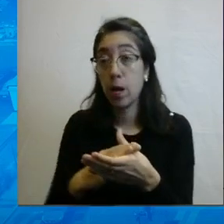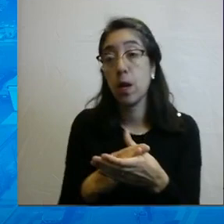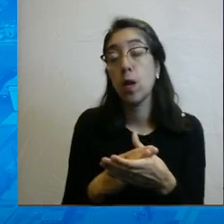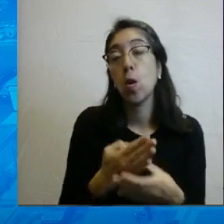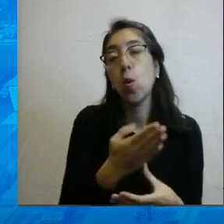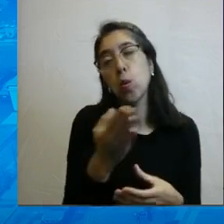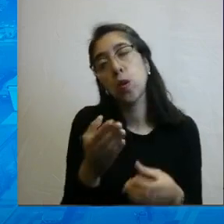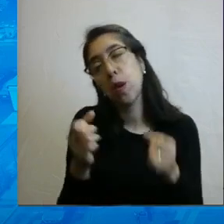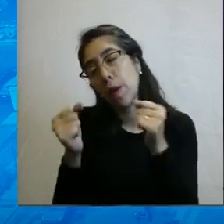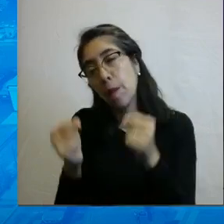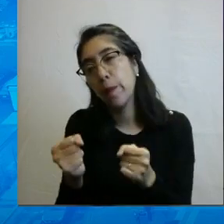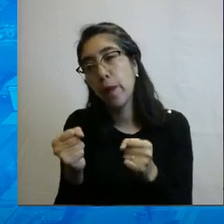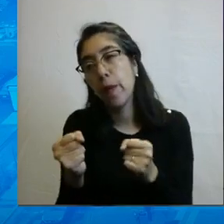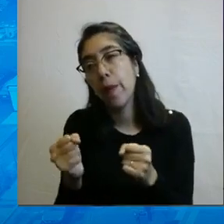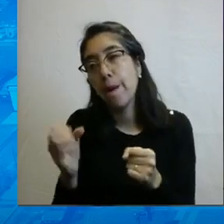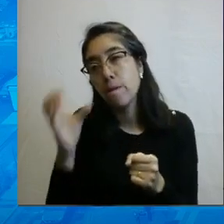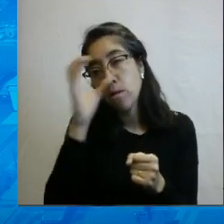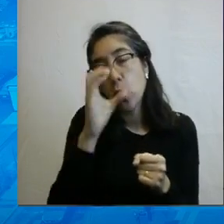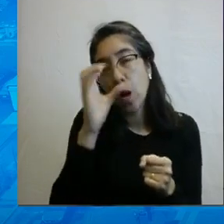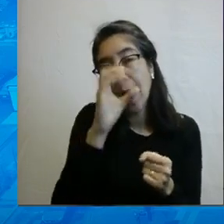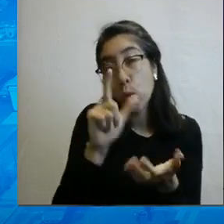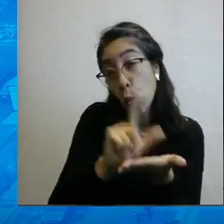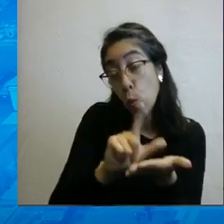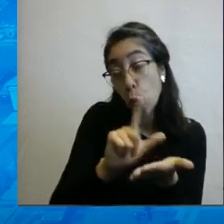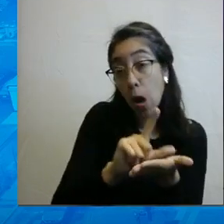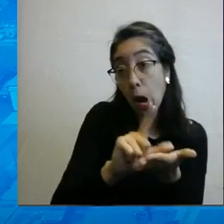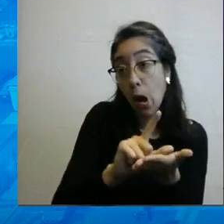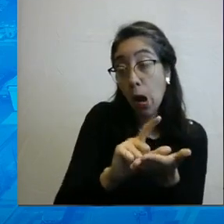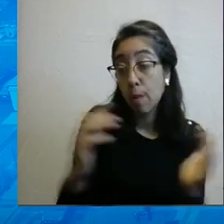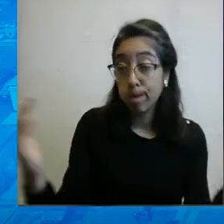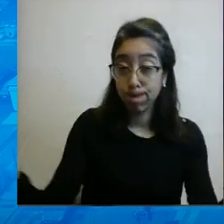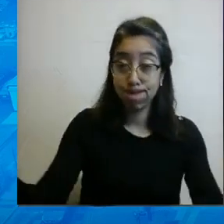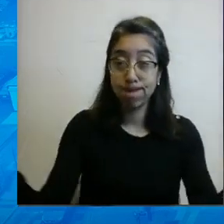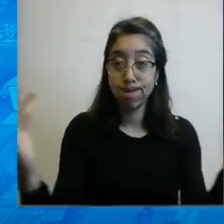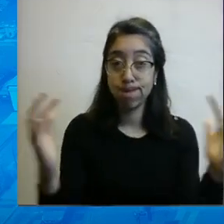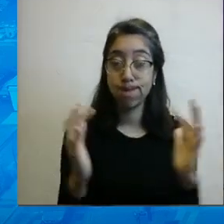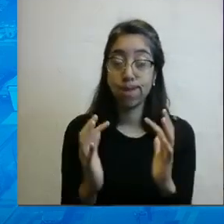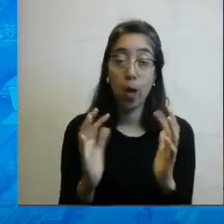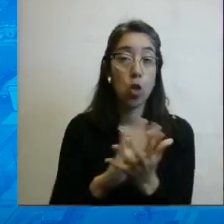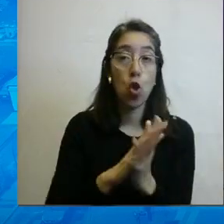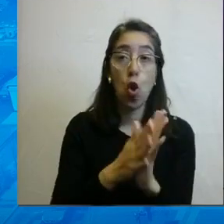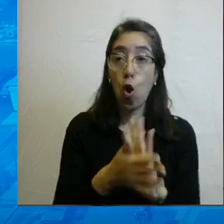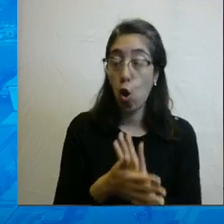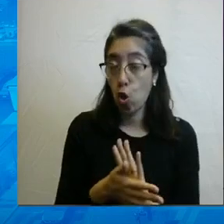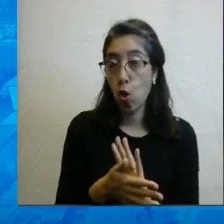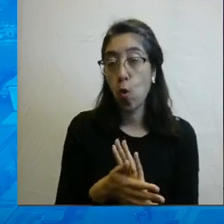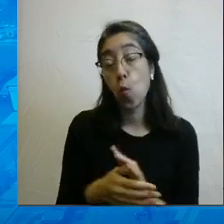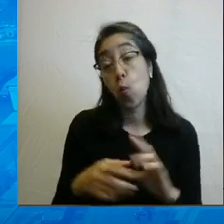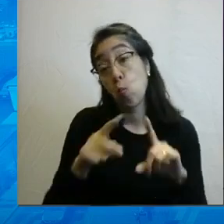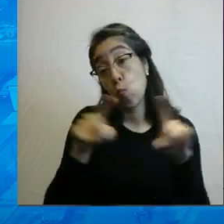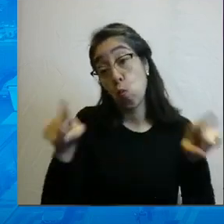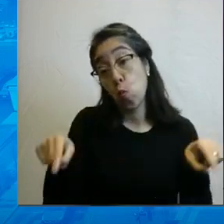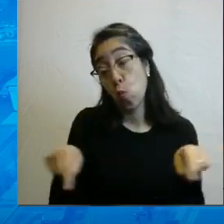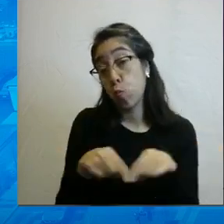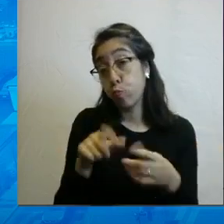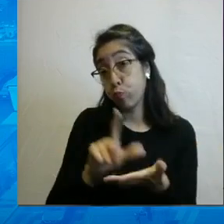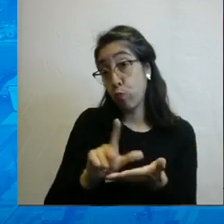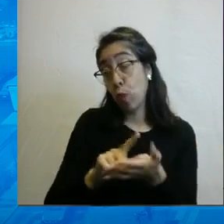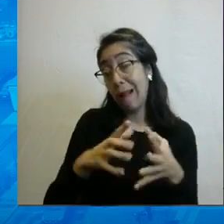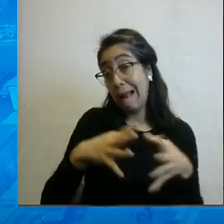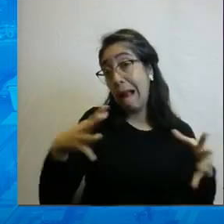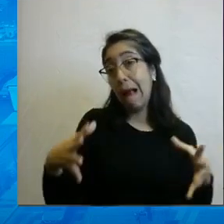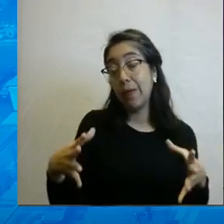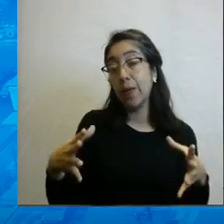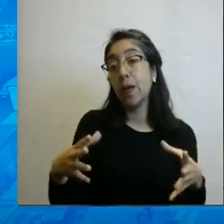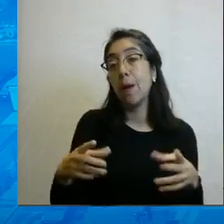de un lugar adecuado donde podamos participar todos. Creo que tiene que ser un espacio grande, y también que se coordinen